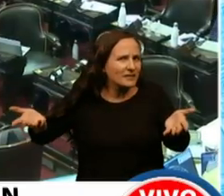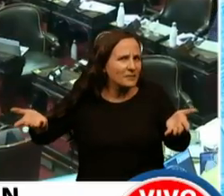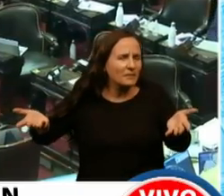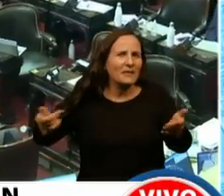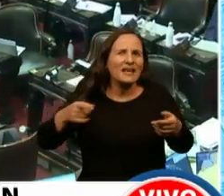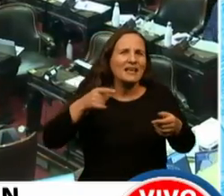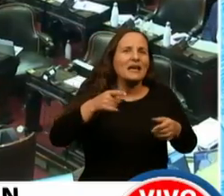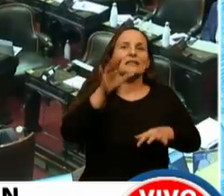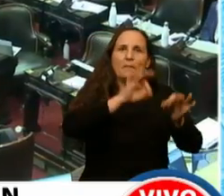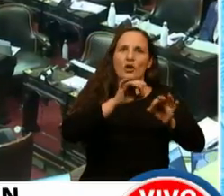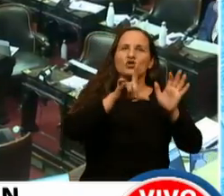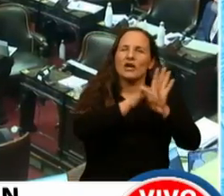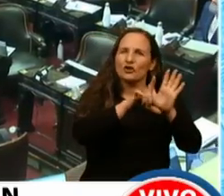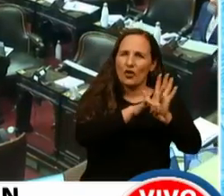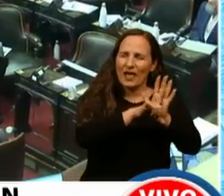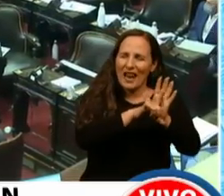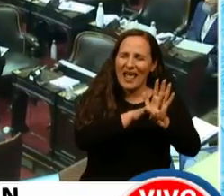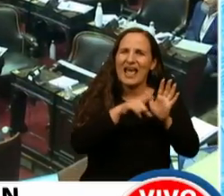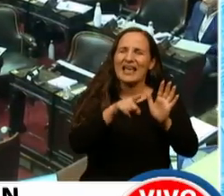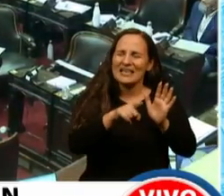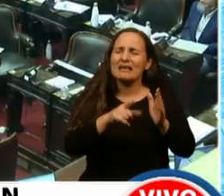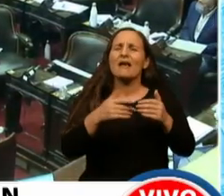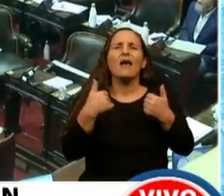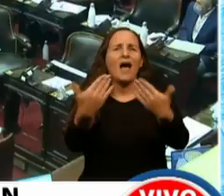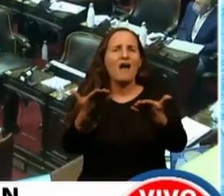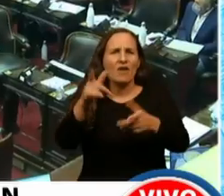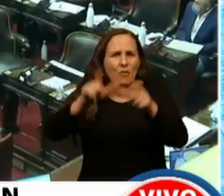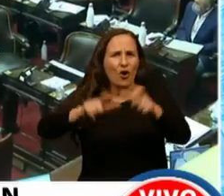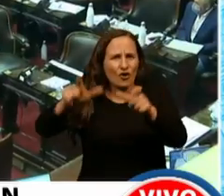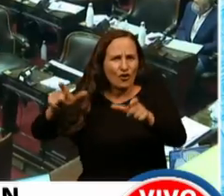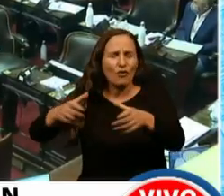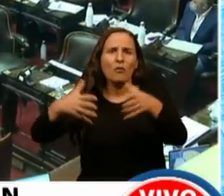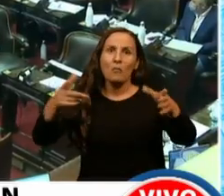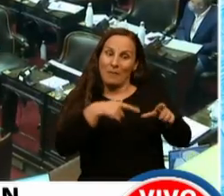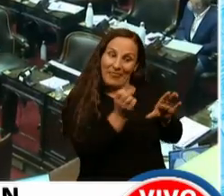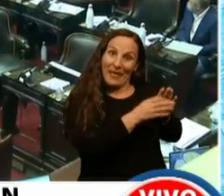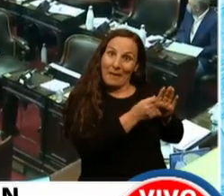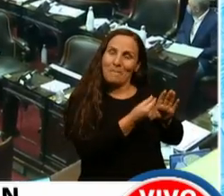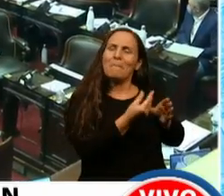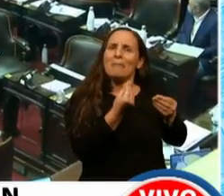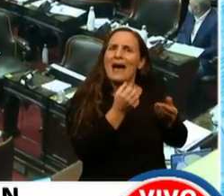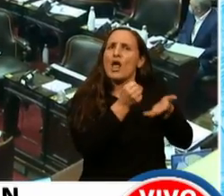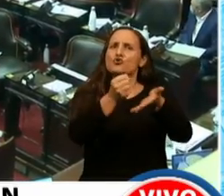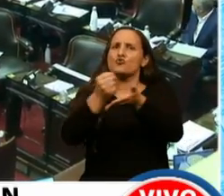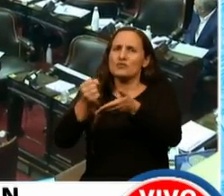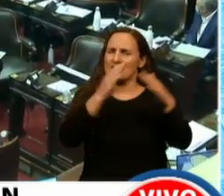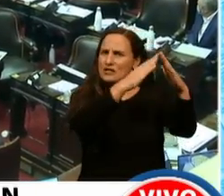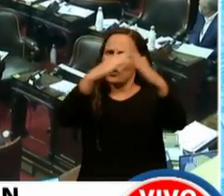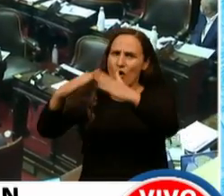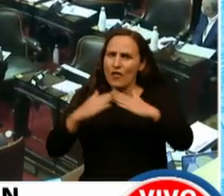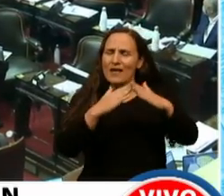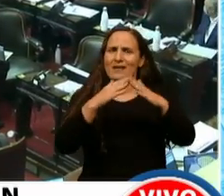propone prorrogar y alavesa ampliar la cantidad de beneficiarios del fondo fiduciario para subsidios de consumos residenciales